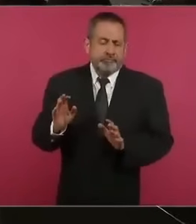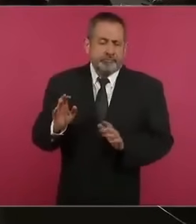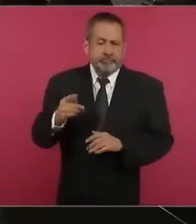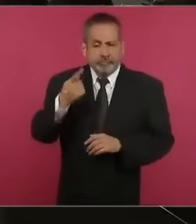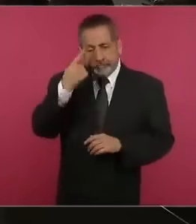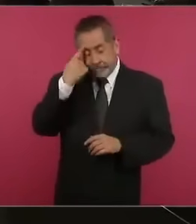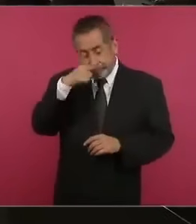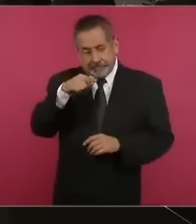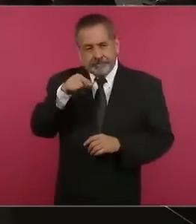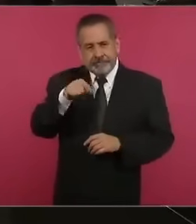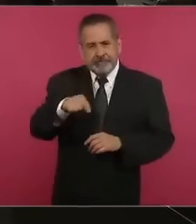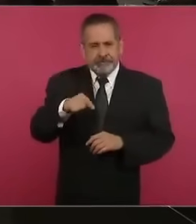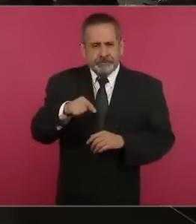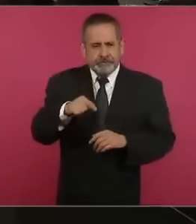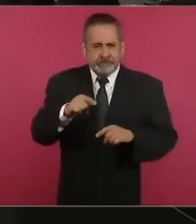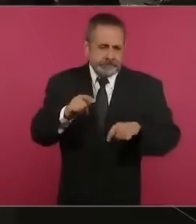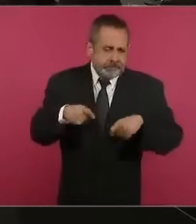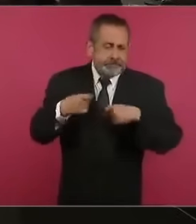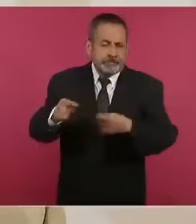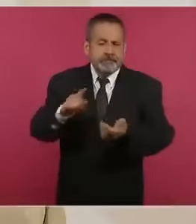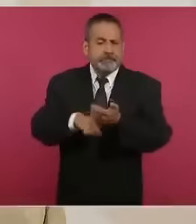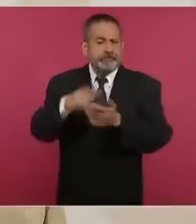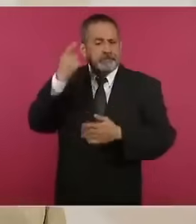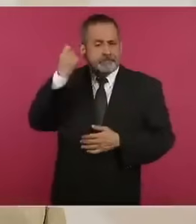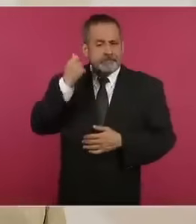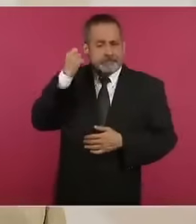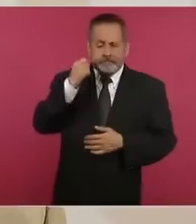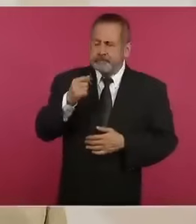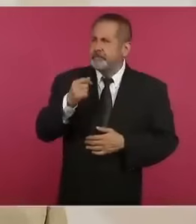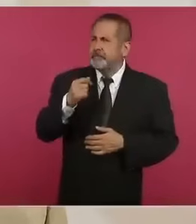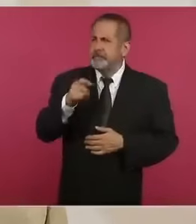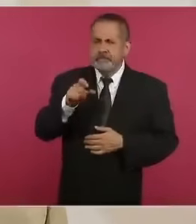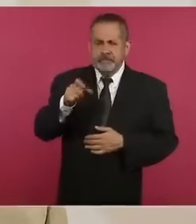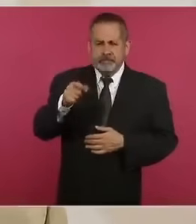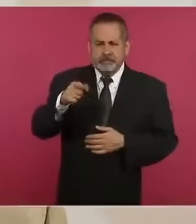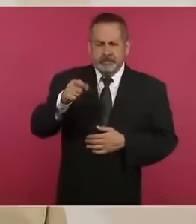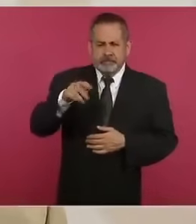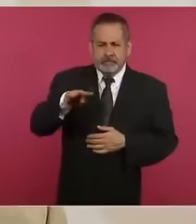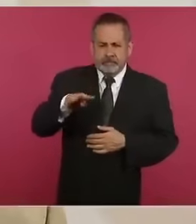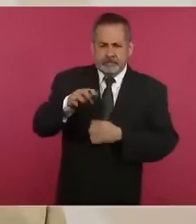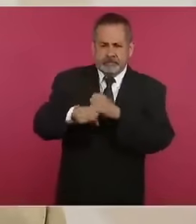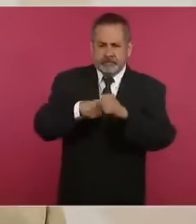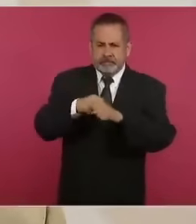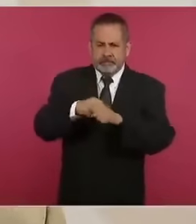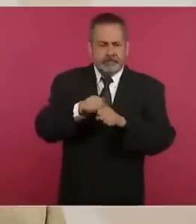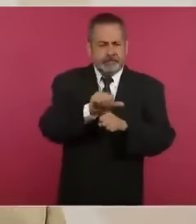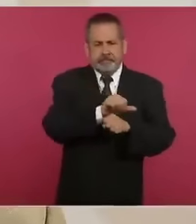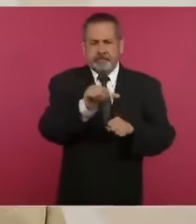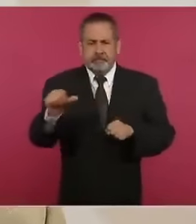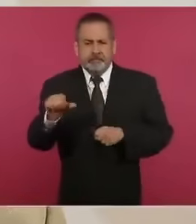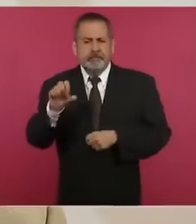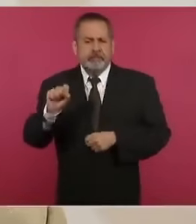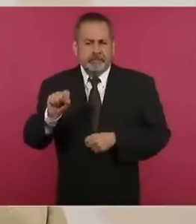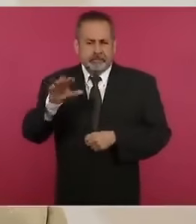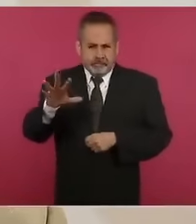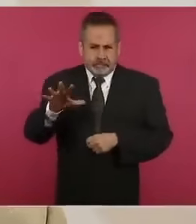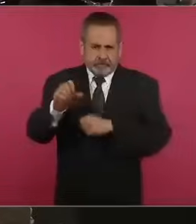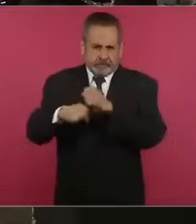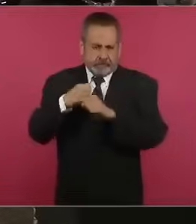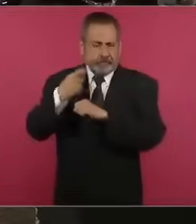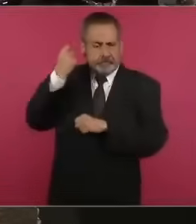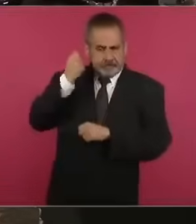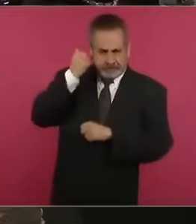para entregar la pensión de 29 años hasta 65, que ya reciben la de adultos